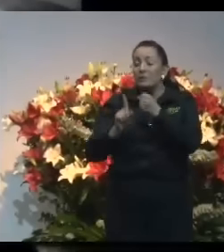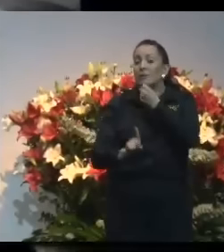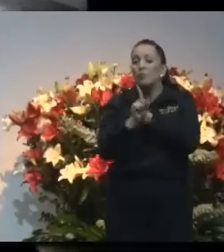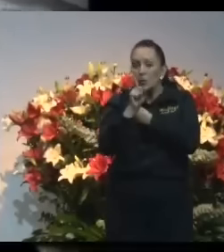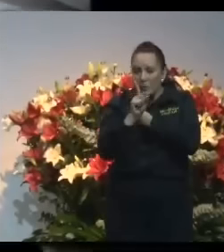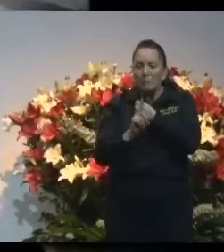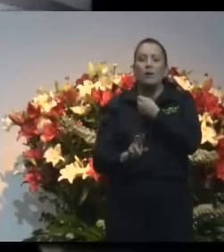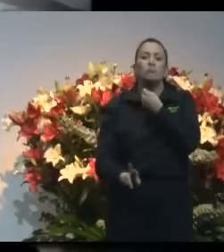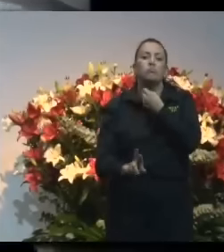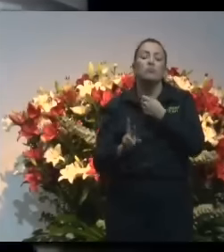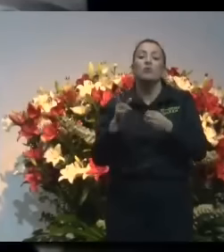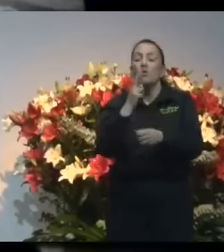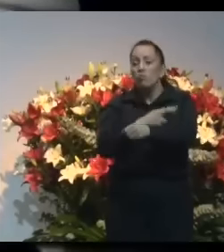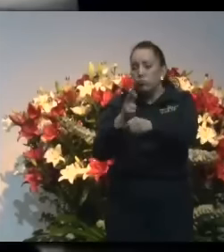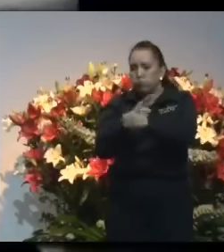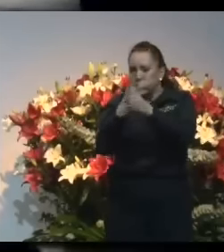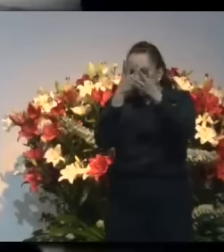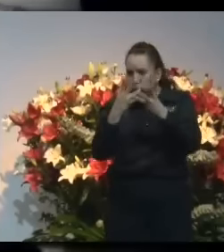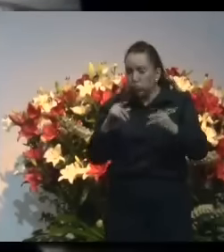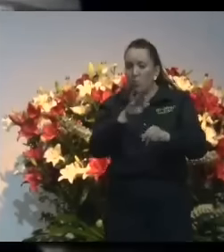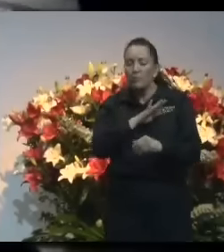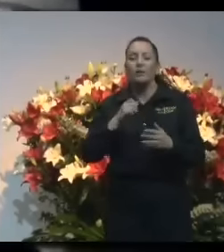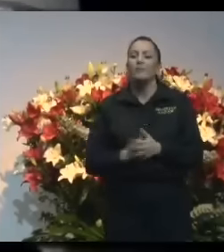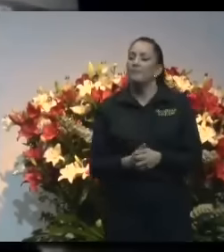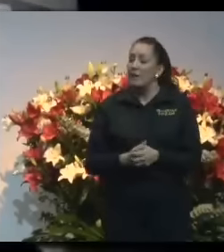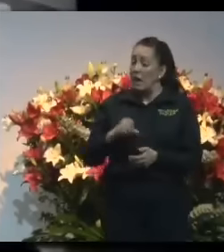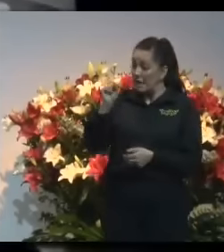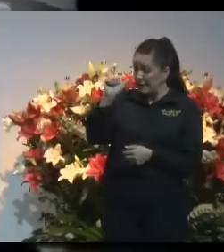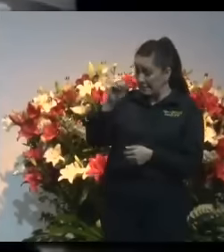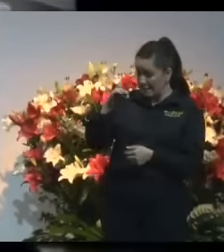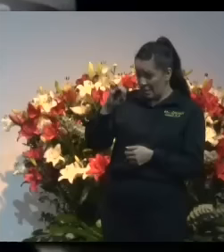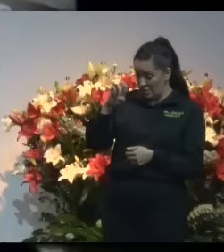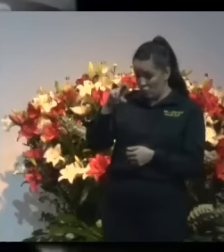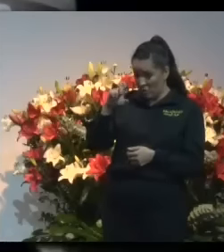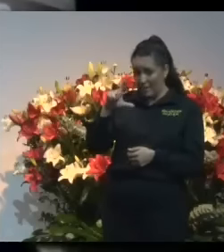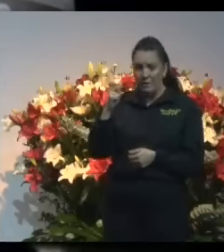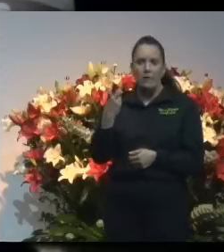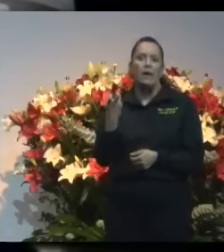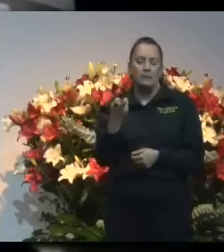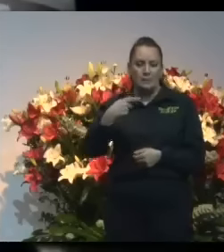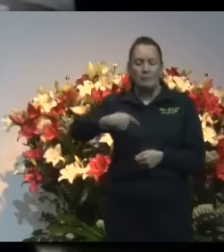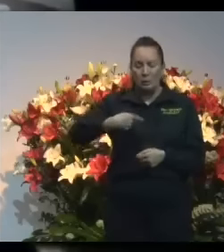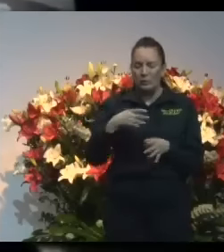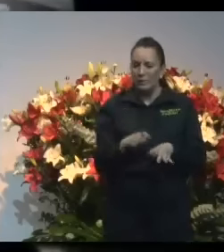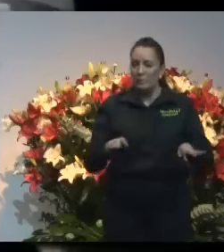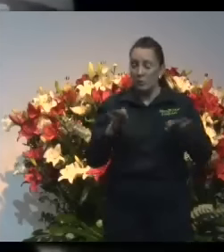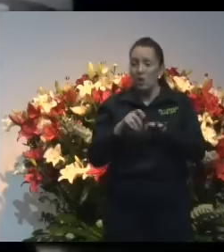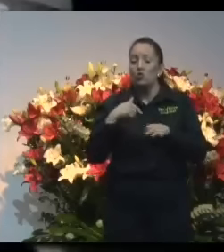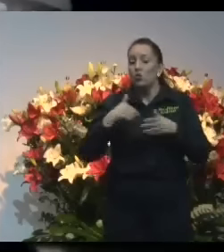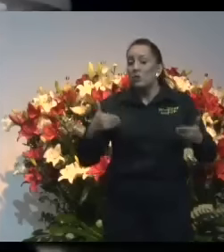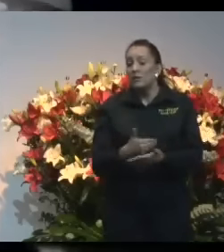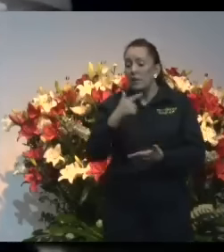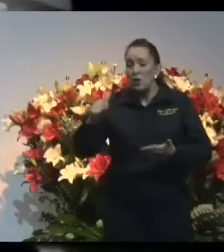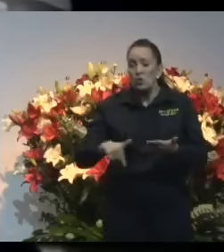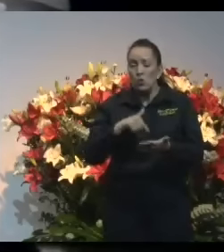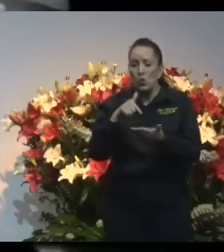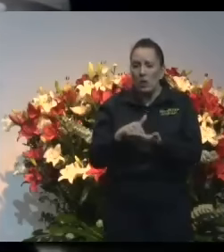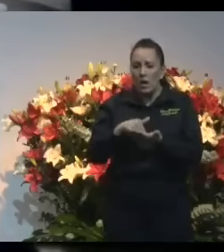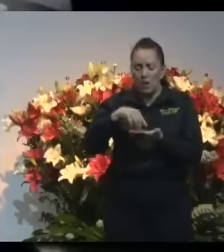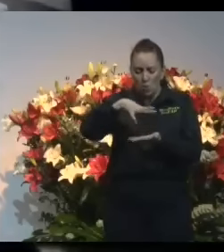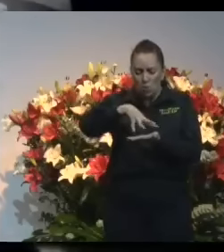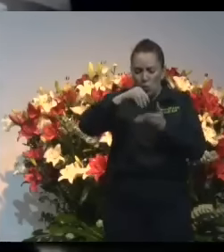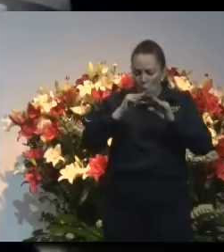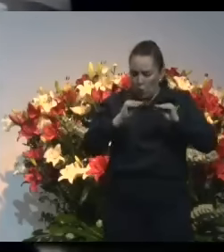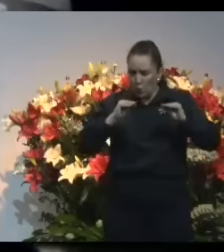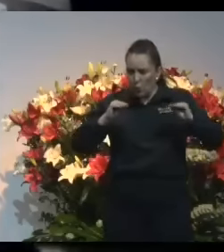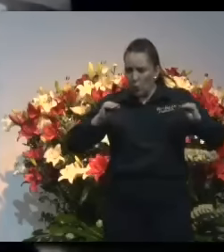Samuel, es una pregunta bien importante, Samuel. Yo nací en una zona desértica, donde teníamos que